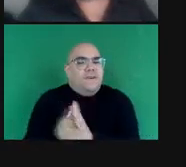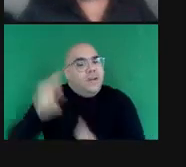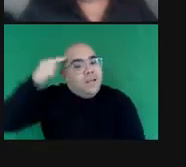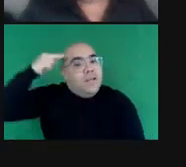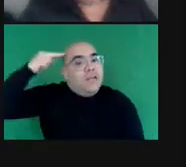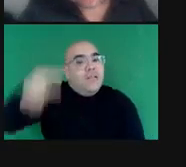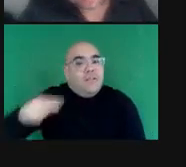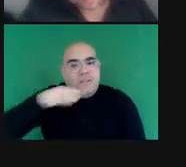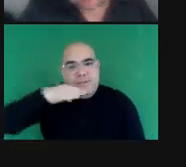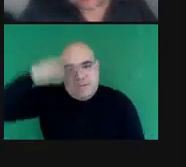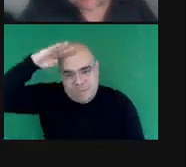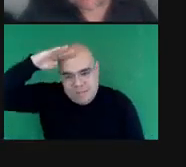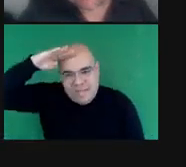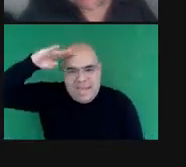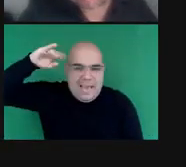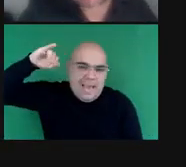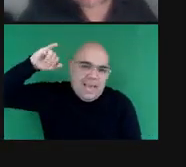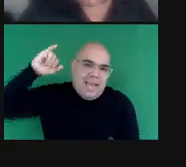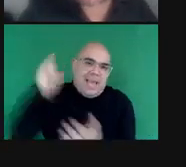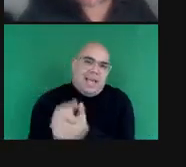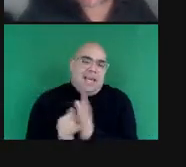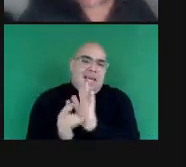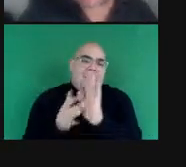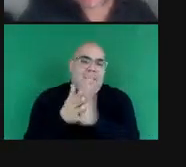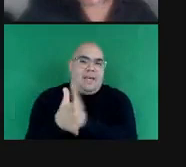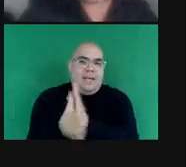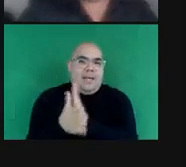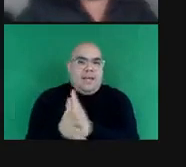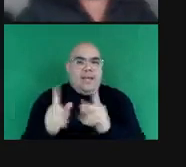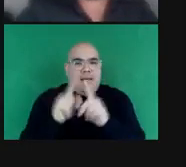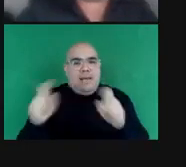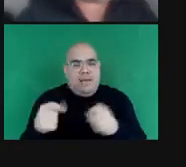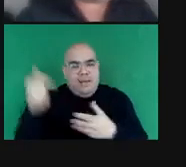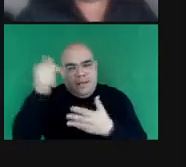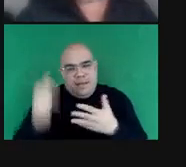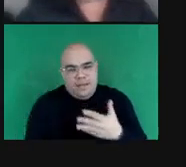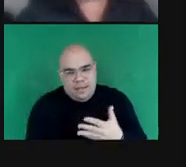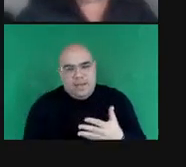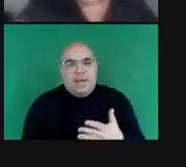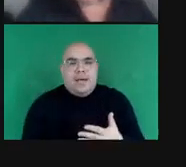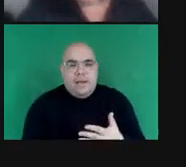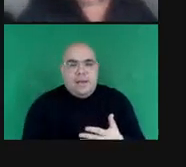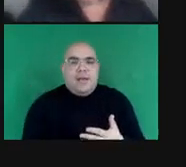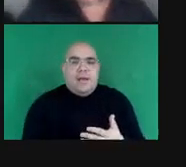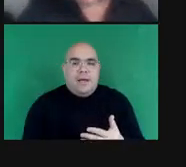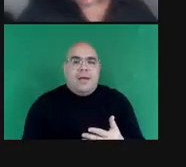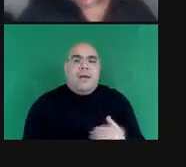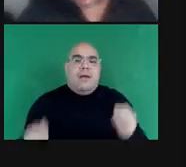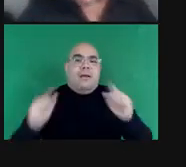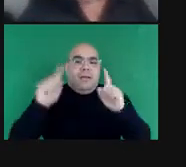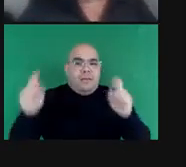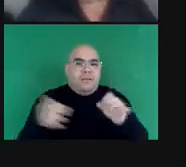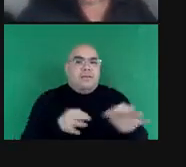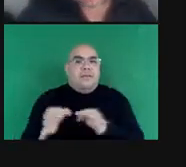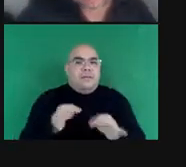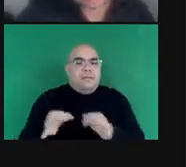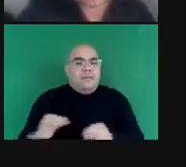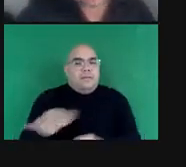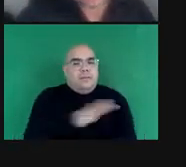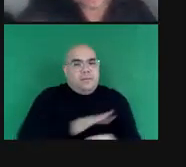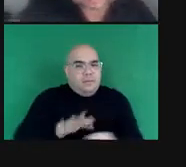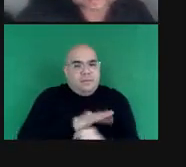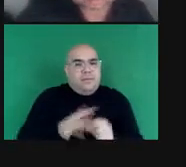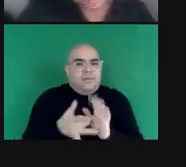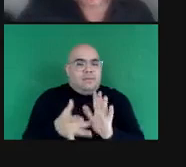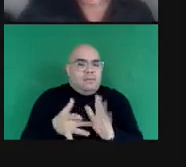es atacado luego del momento del Bogotazo, porque era el lugar donde, digamos, que el escenario de la libertad del consumo de drogas,